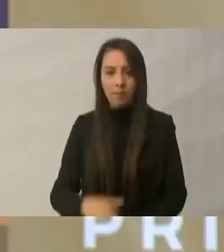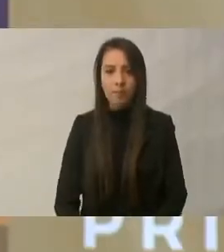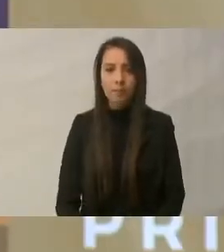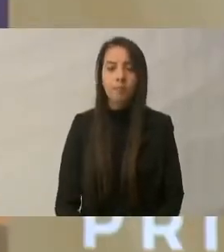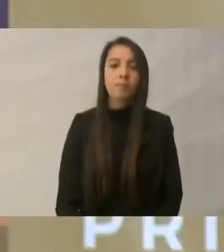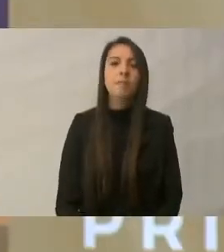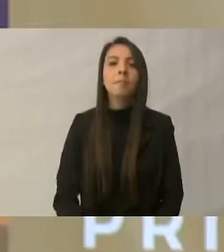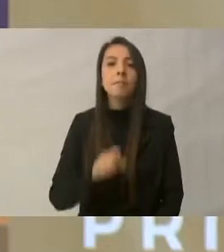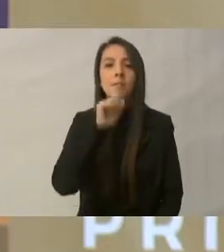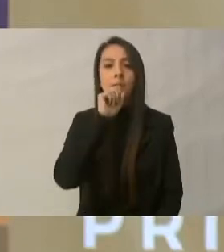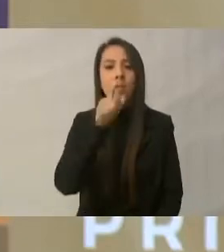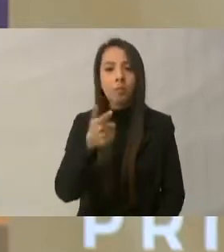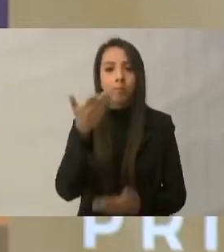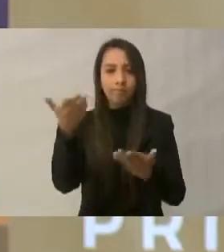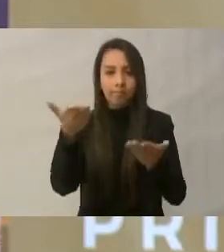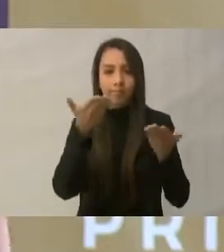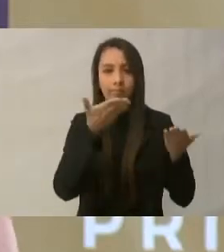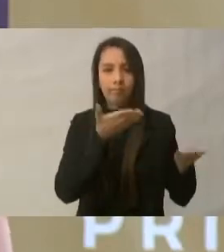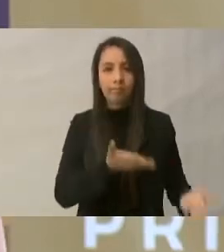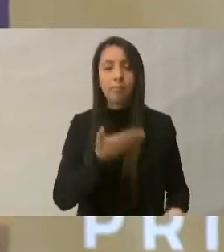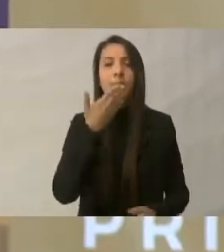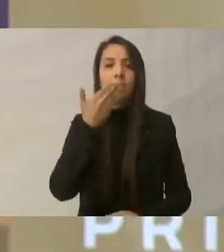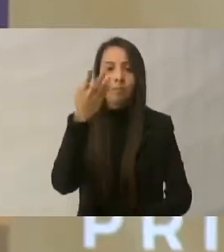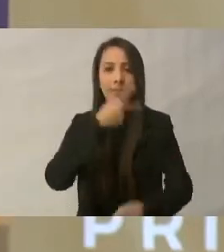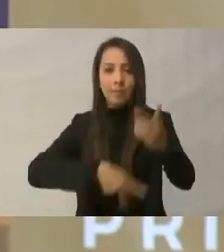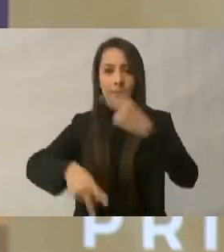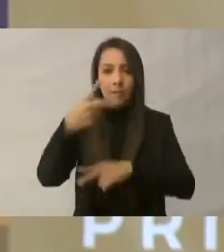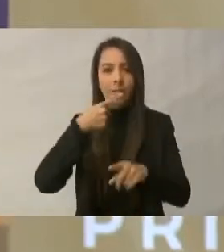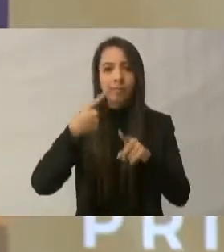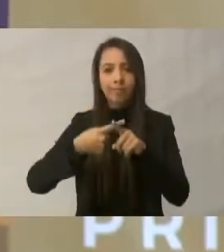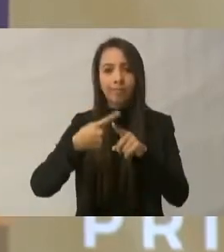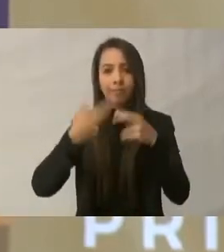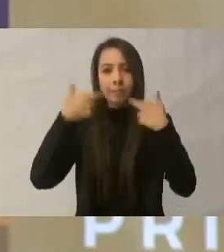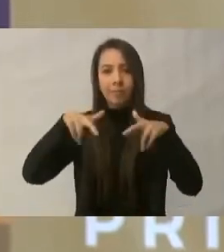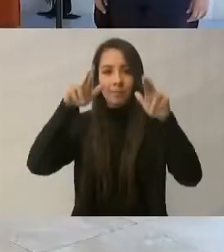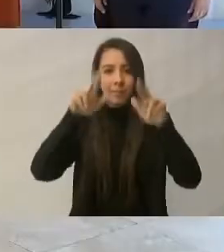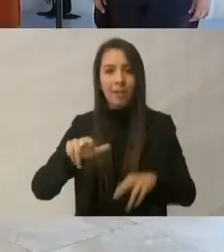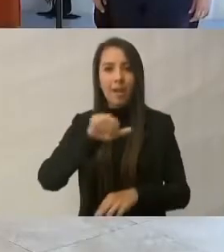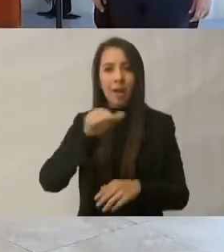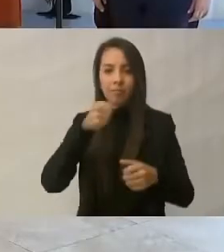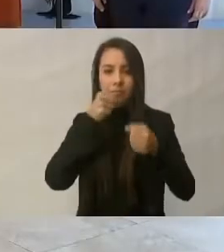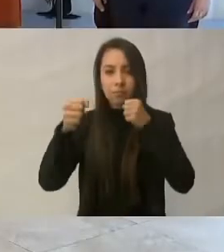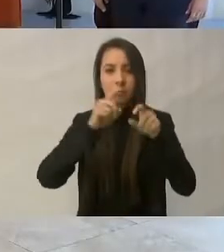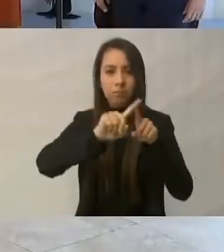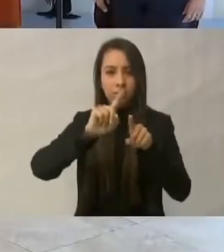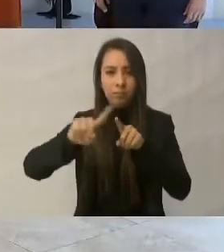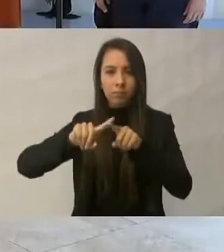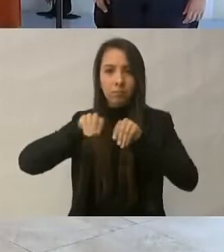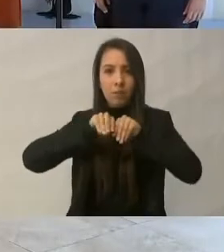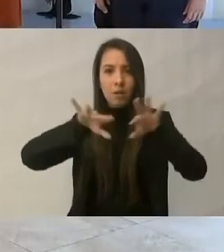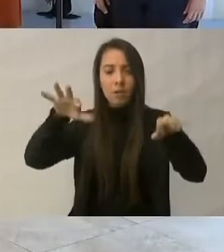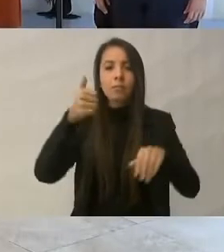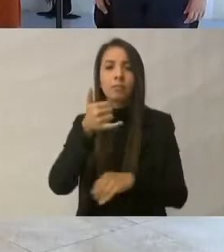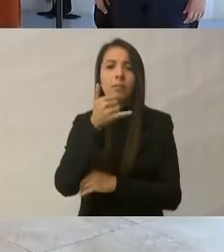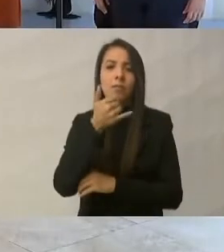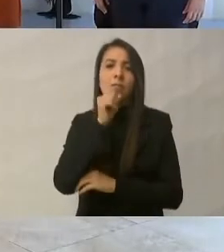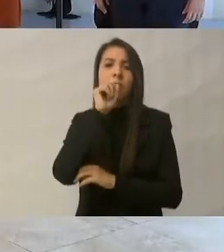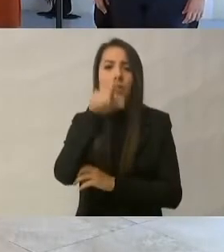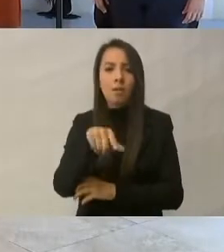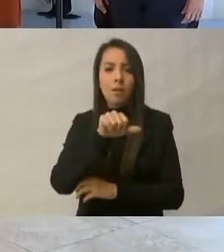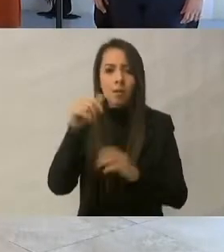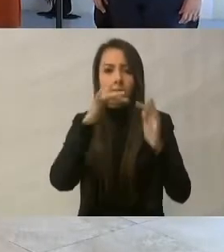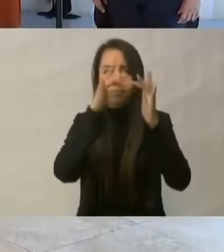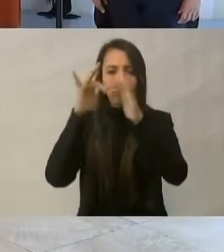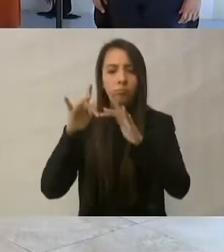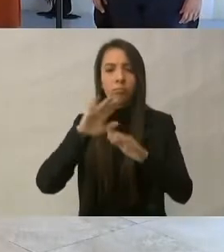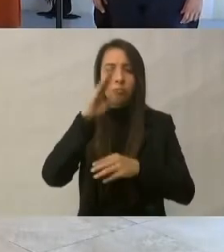Asimismo, damos la bienvenida a los representantes de los medios de comunicación y a quienes nos siguen a través de las redes sociales en todo